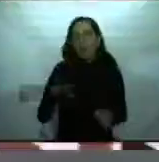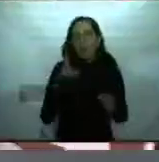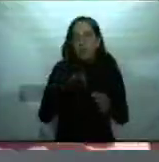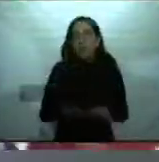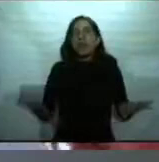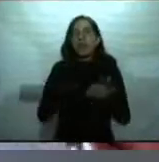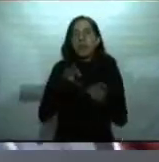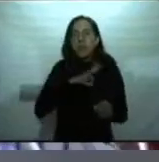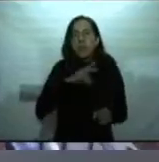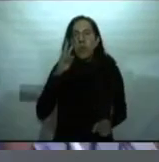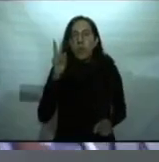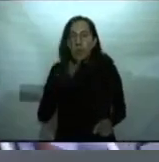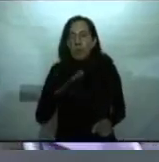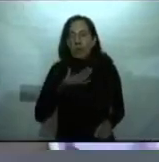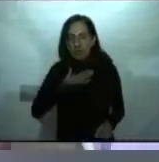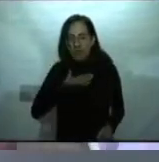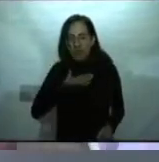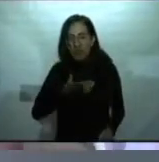Eso es democracia, ¿no?